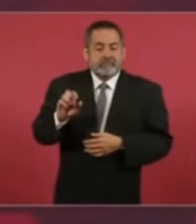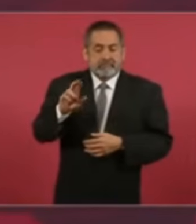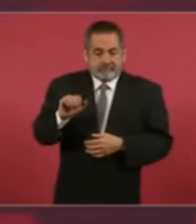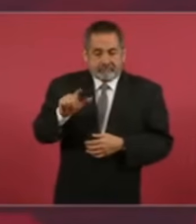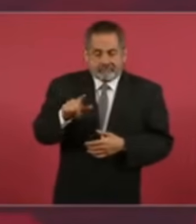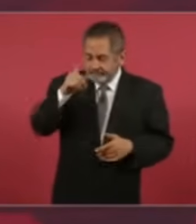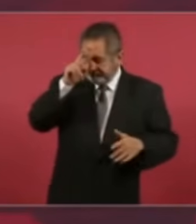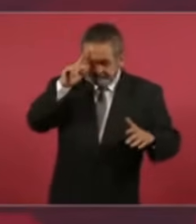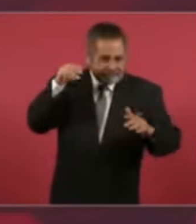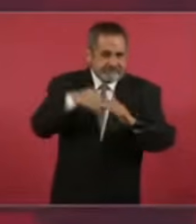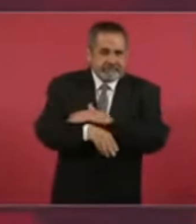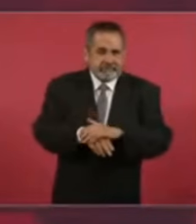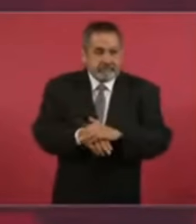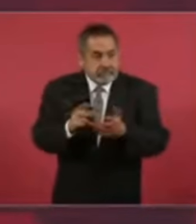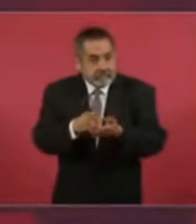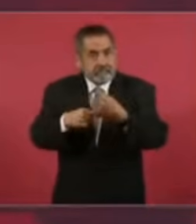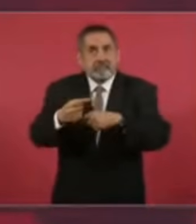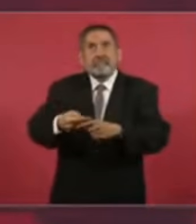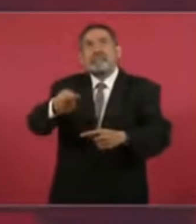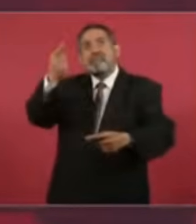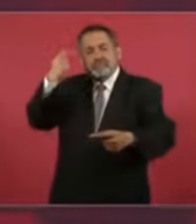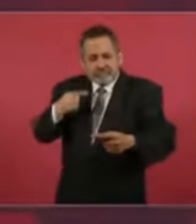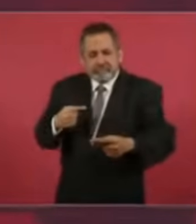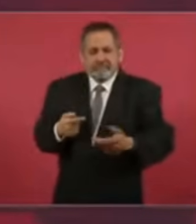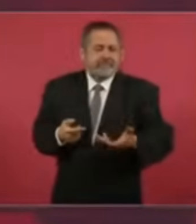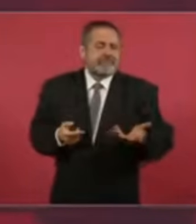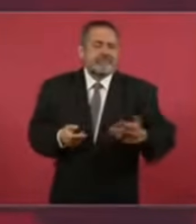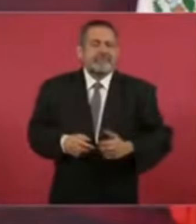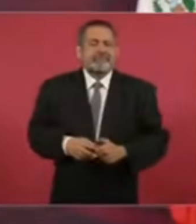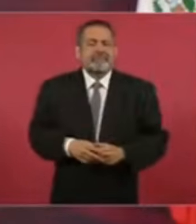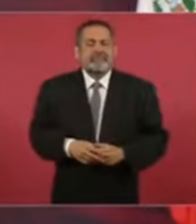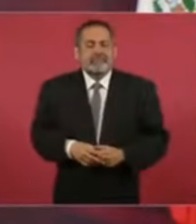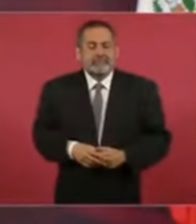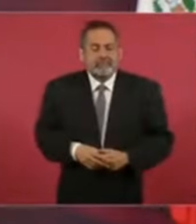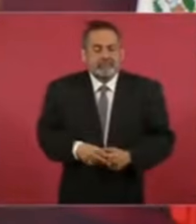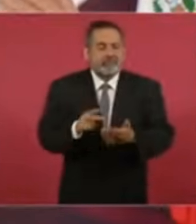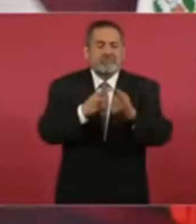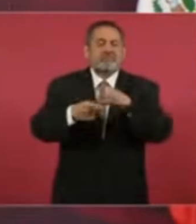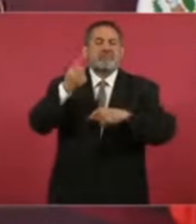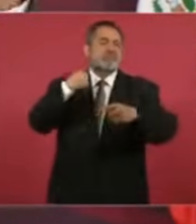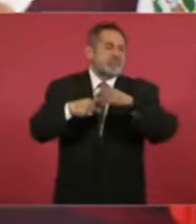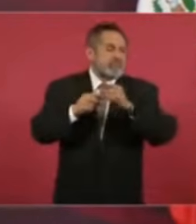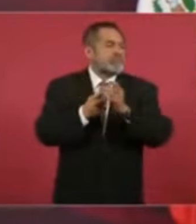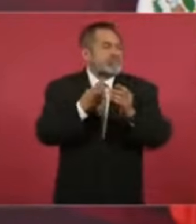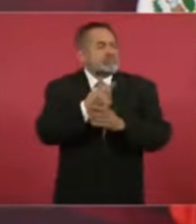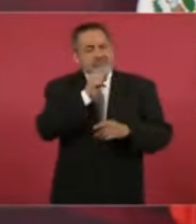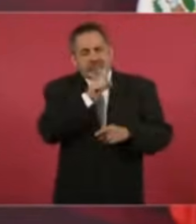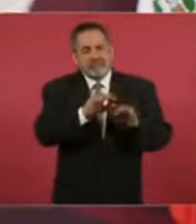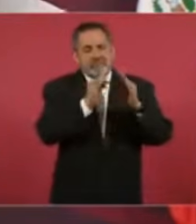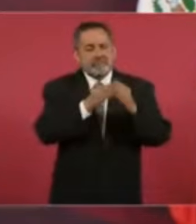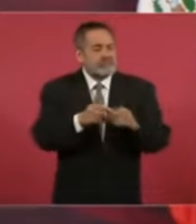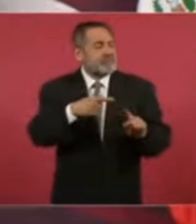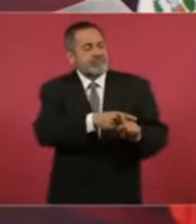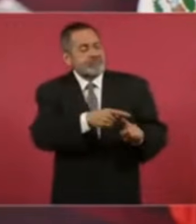como un regreso, ¿no? Sí, un retoño del viejo